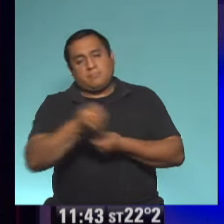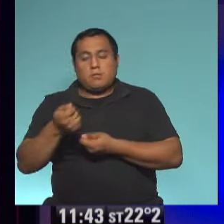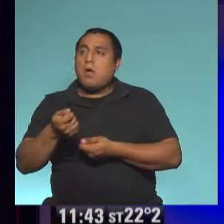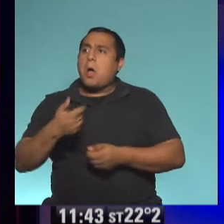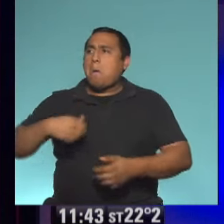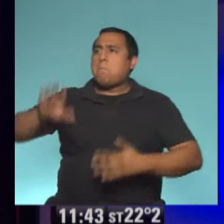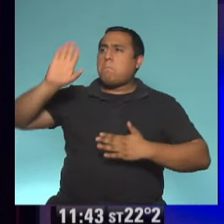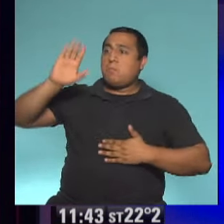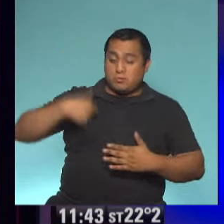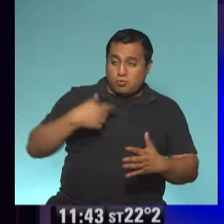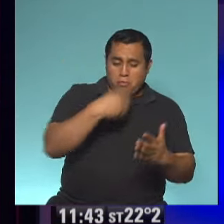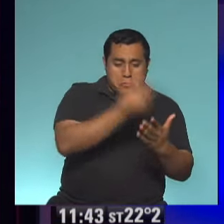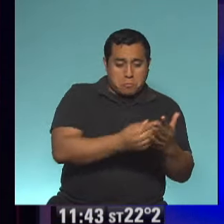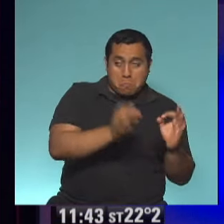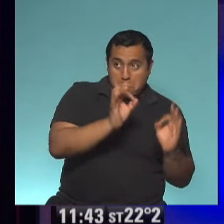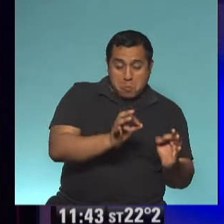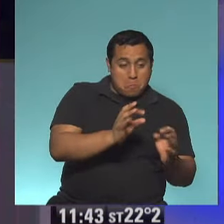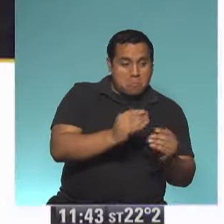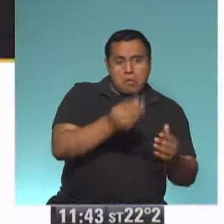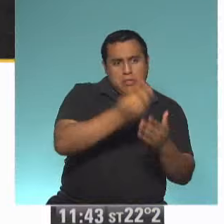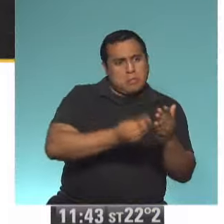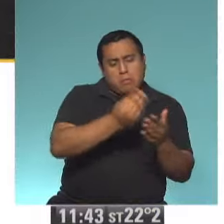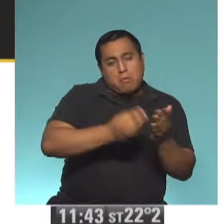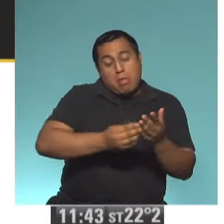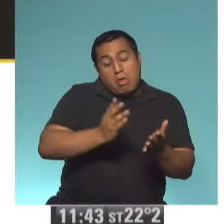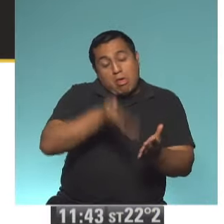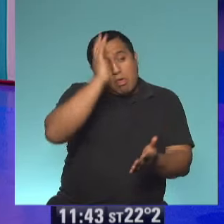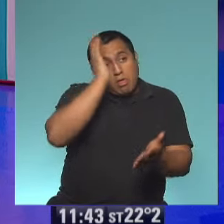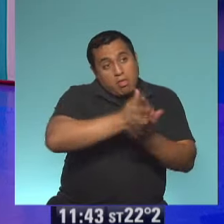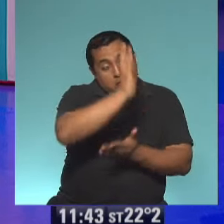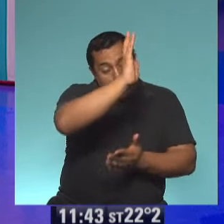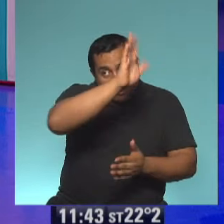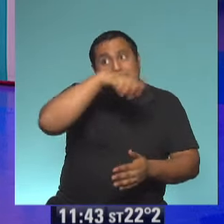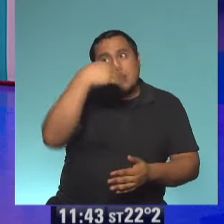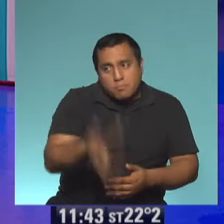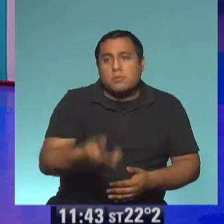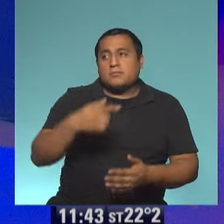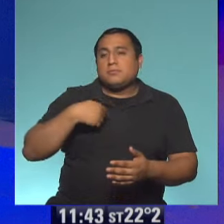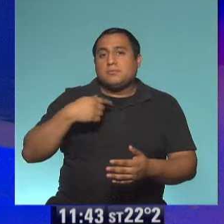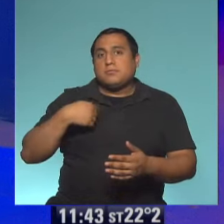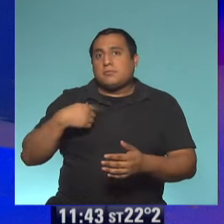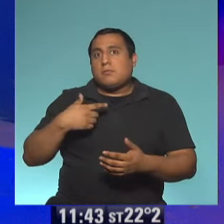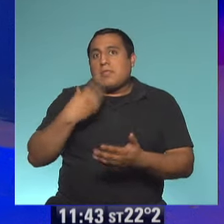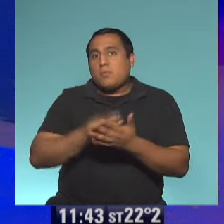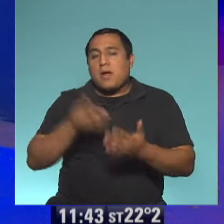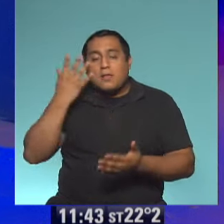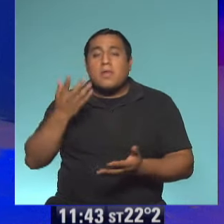cuanto pueda parar de dibujar el mismo dibujo hasta la eternidad. ¡No! Wow. Pues dame pincel y